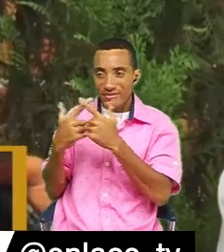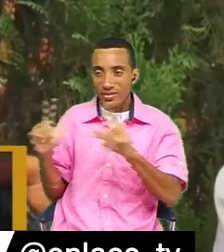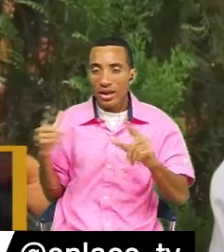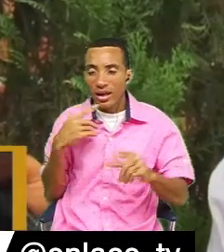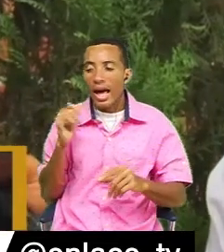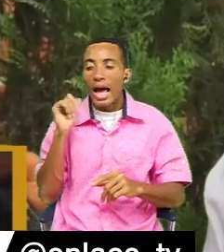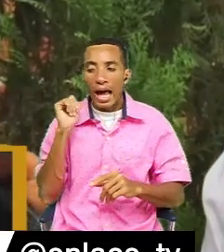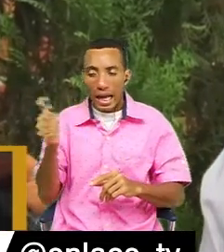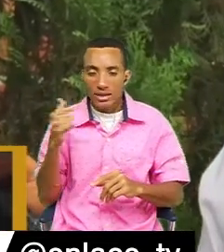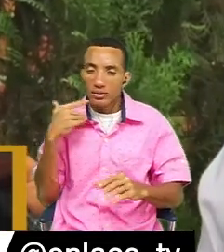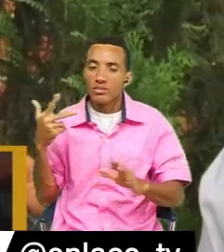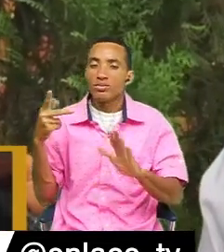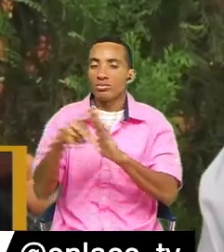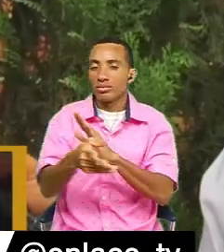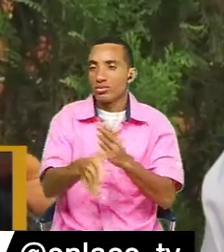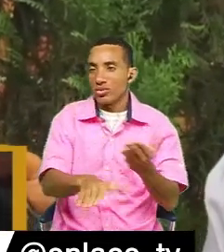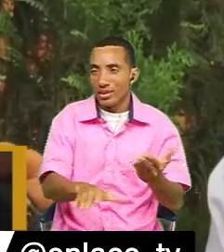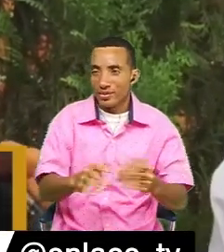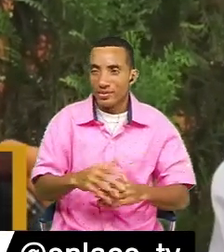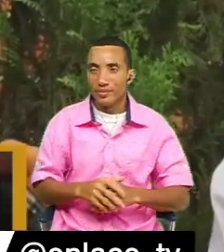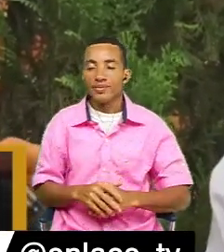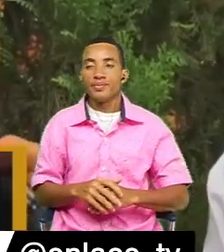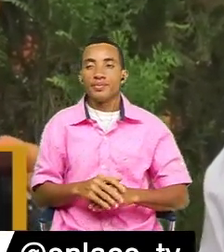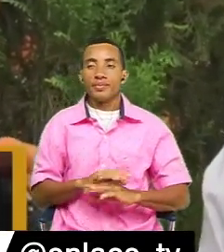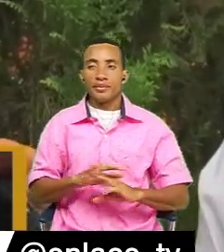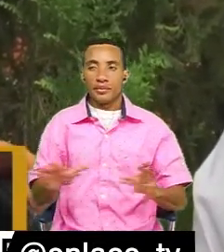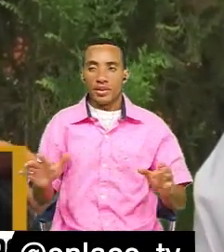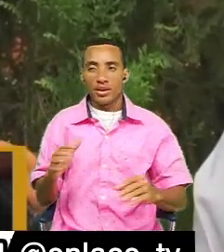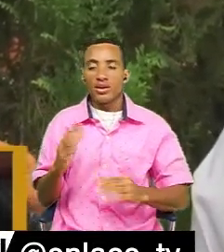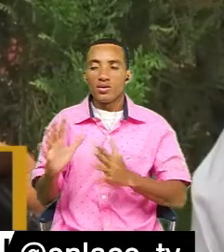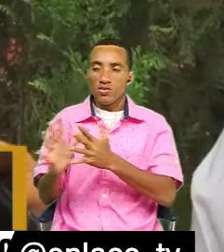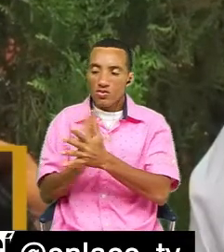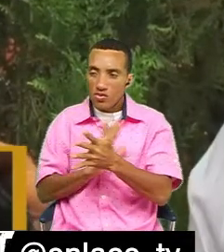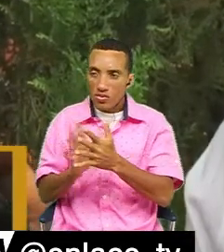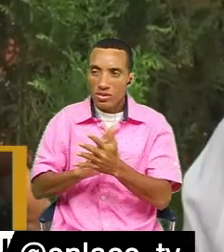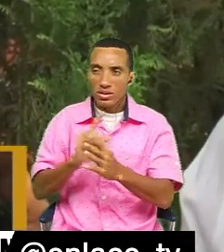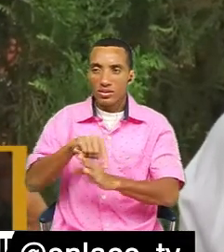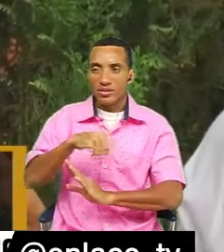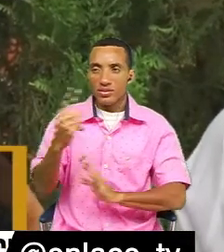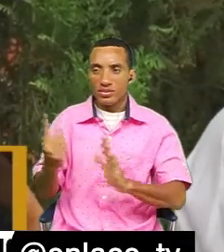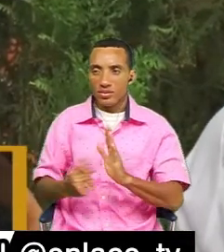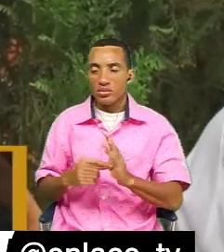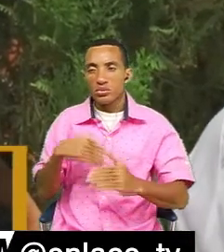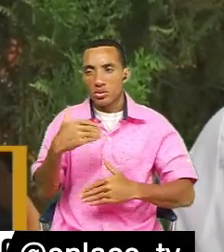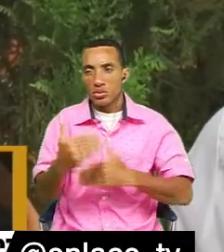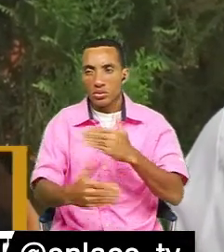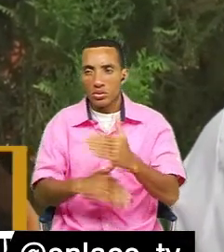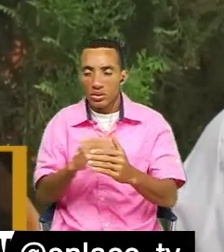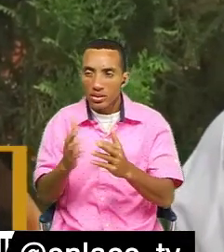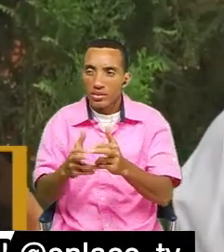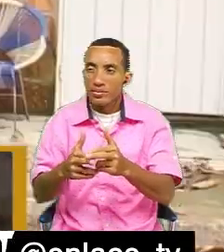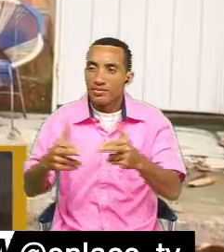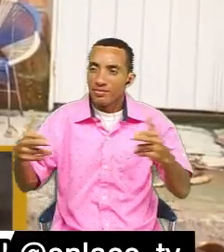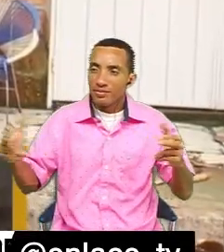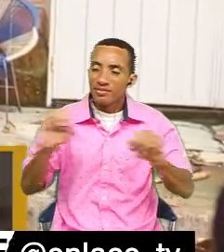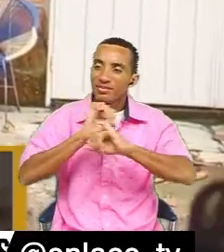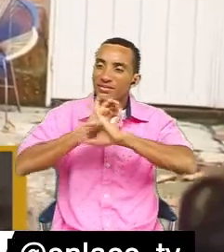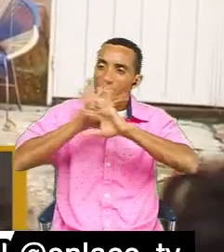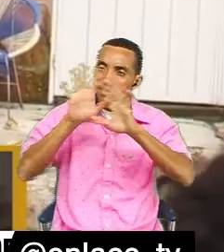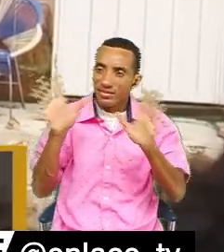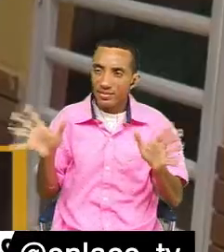de la reserva que se va a manejar para el proceso. Tenemos ya una muy buena información, se va a desarrollar programa metodológico para esclarecer este